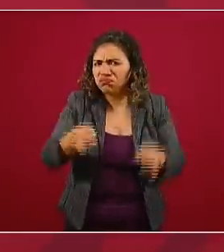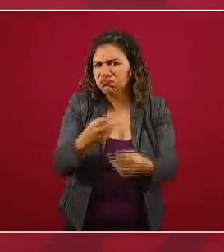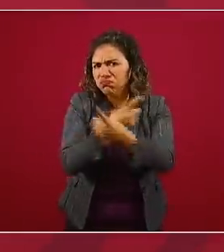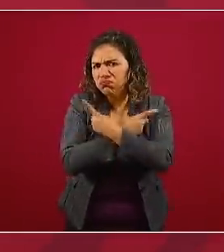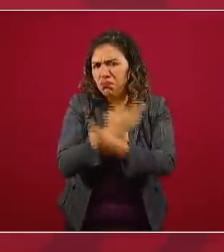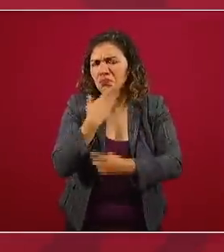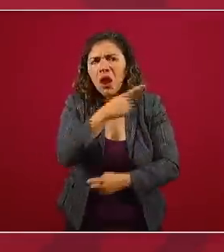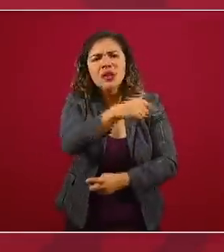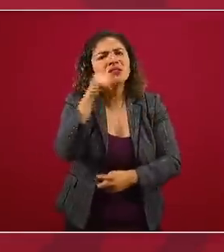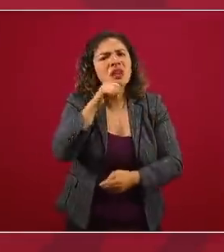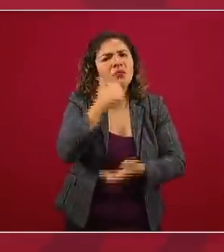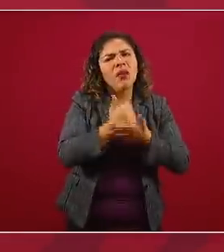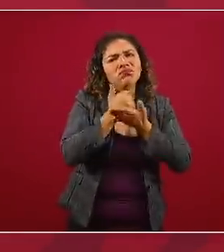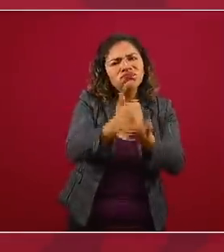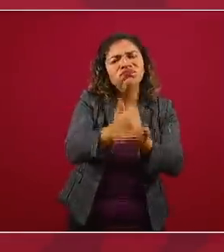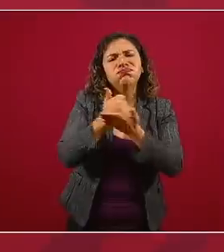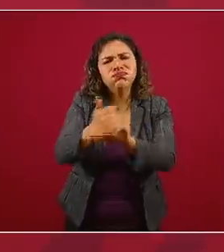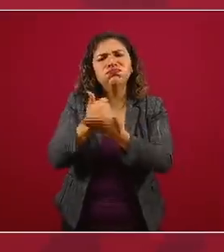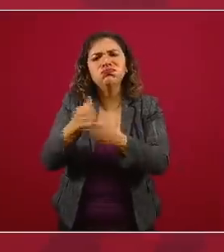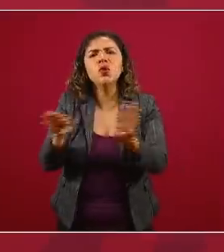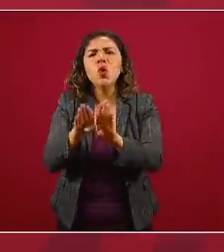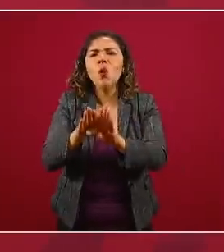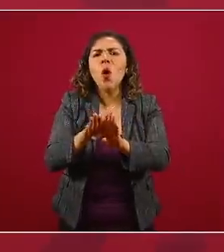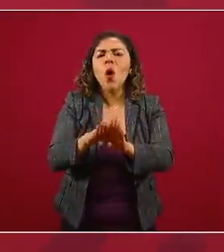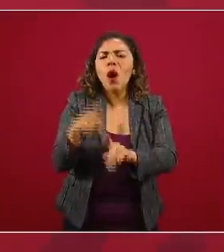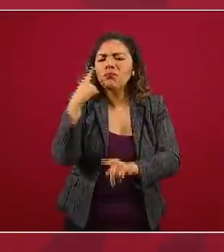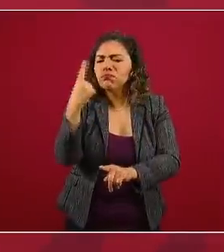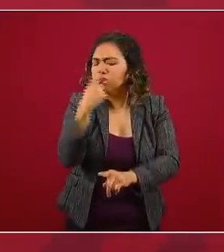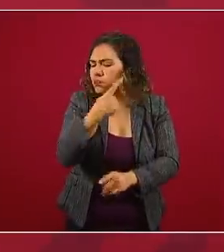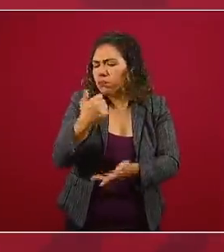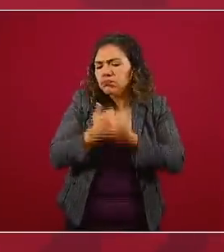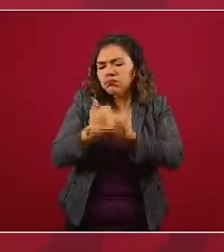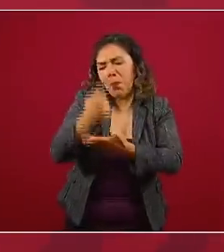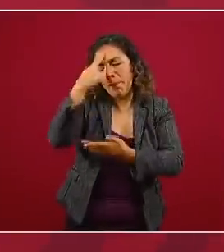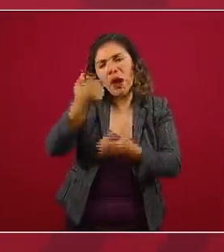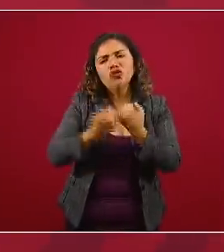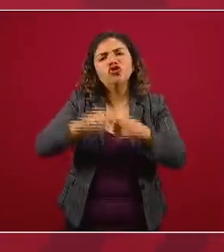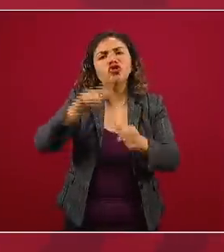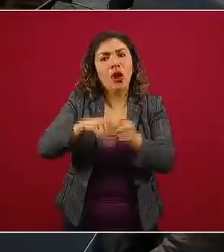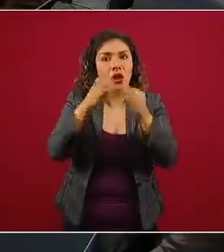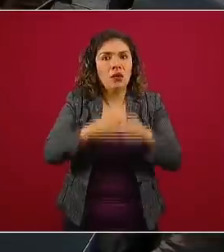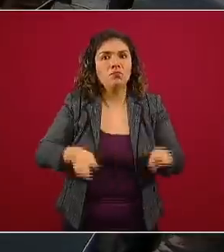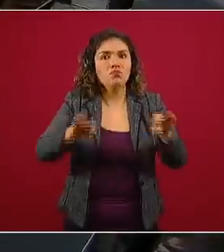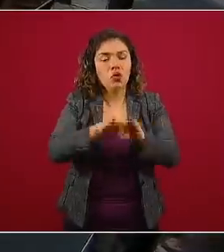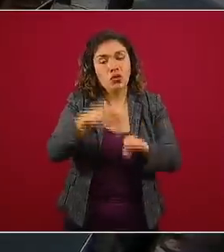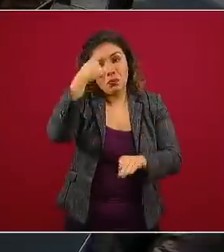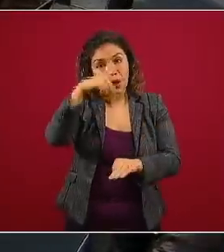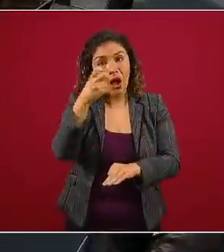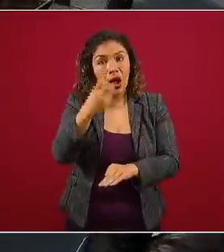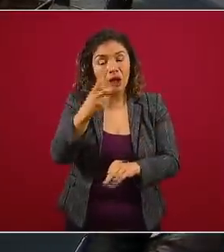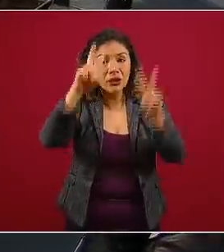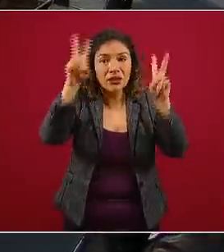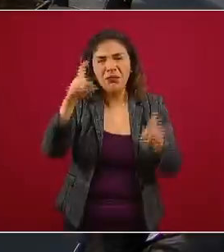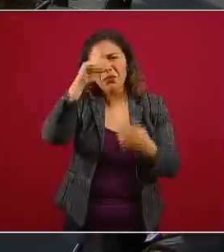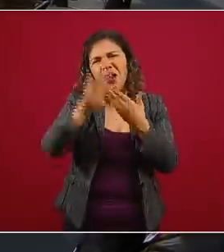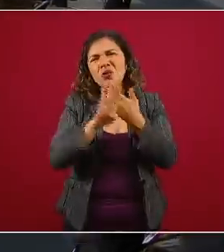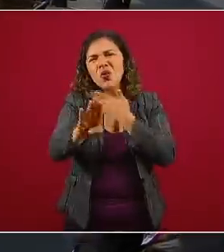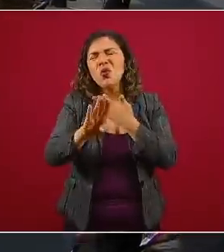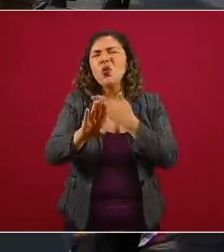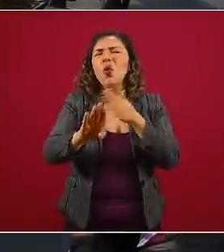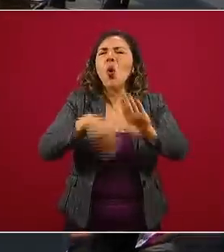contribuyó con una perspectiva social muy importante y el enfoque de la prevención de